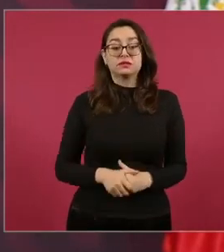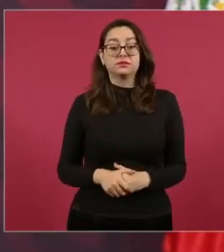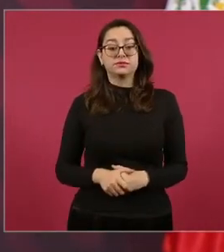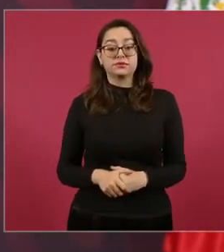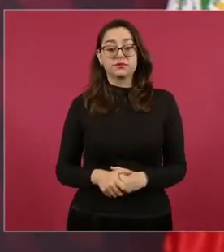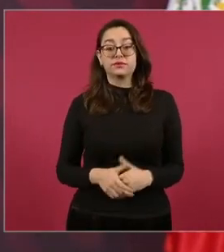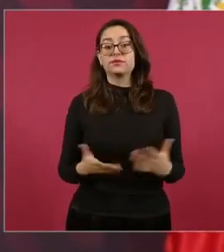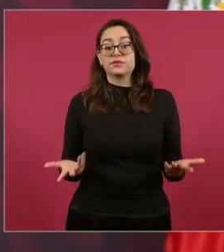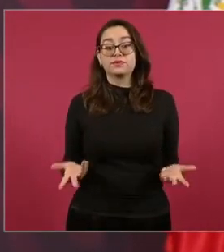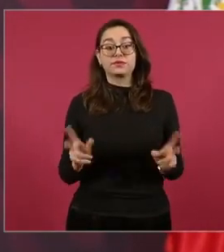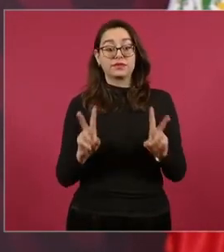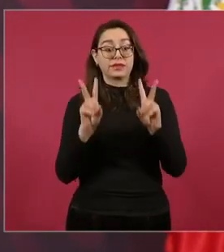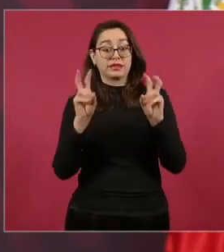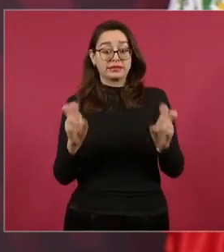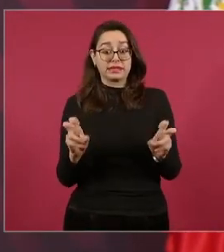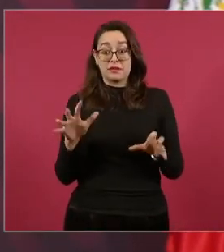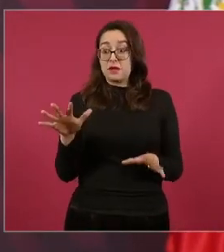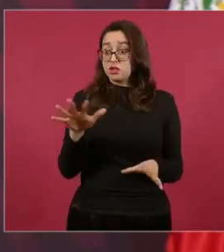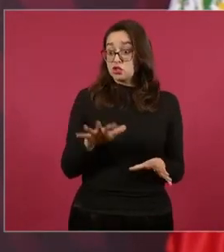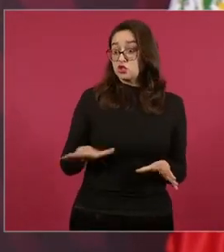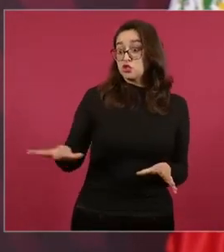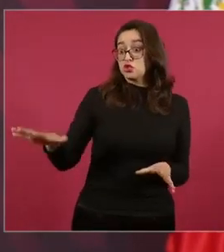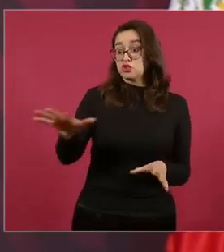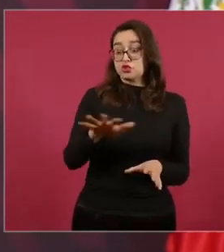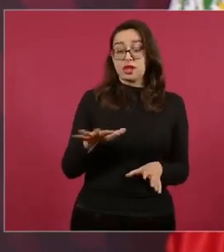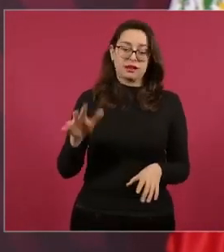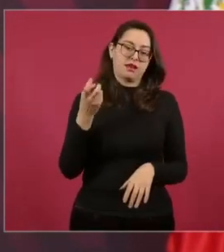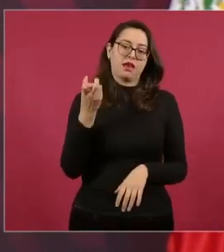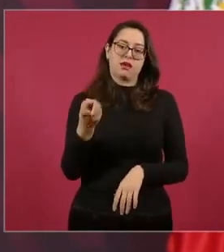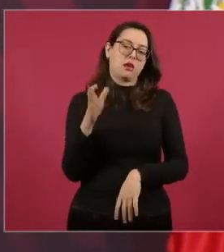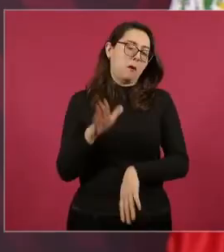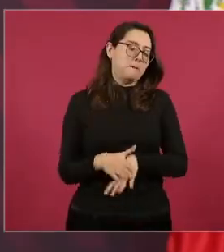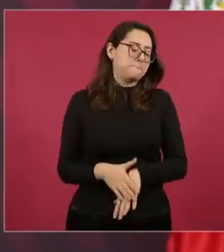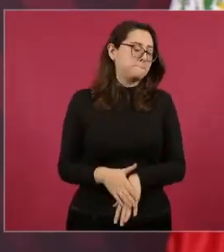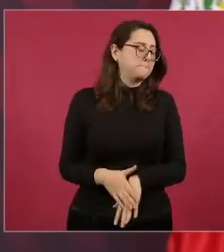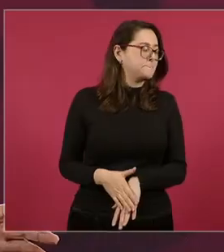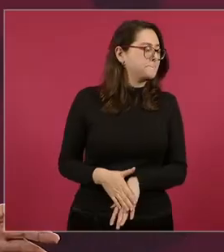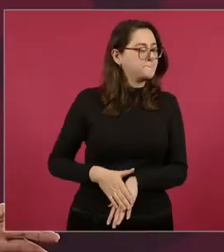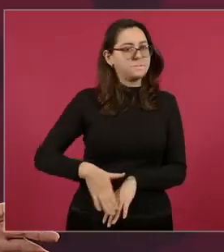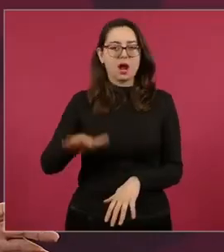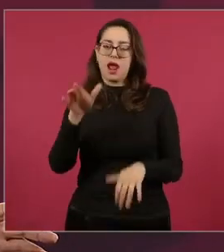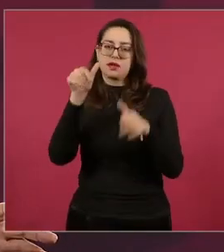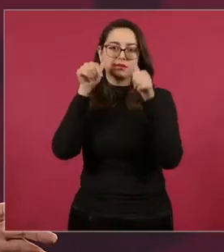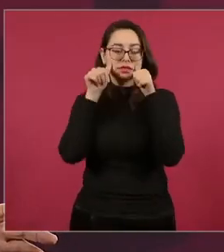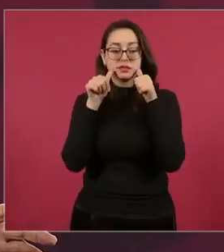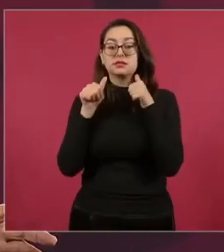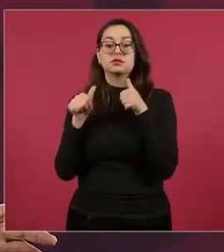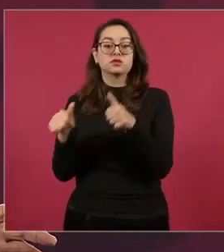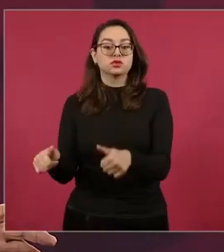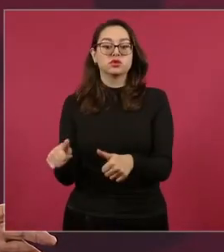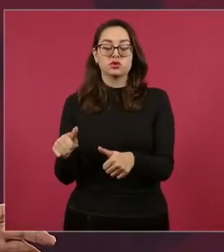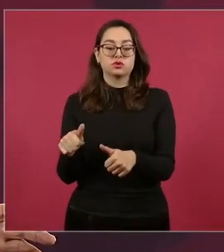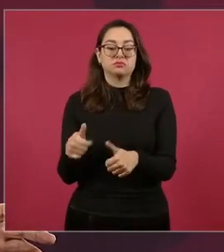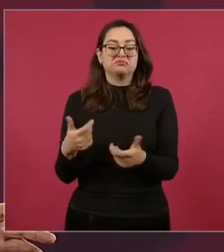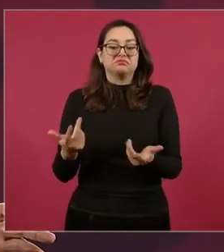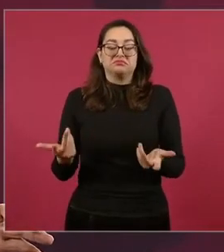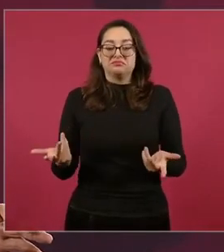eso como que es nuestro fuerte. Por eso